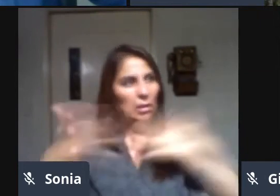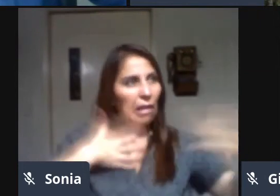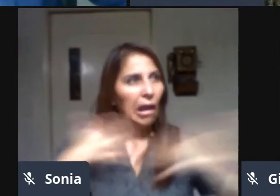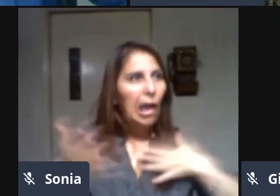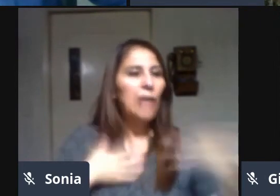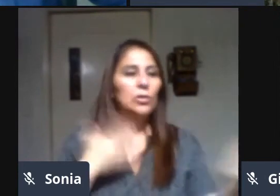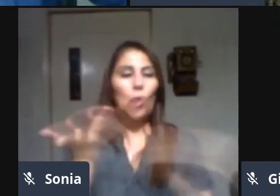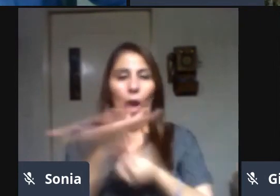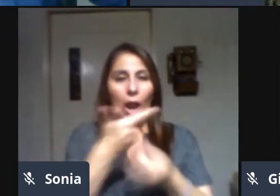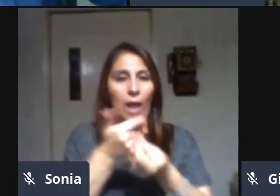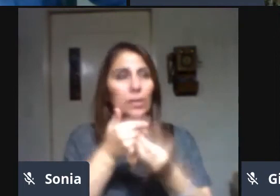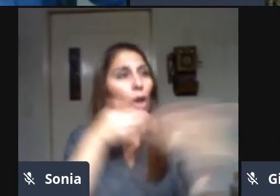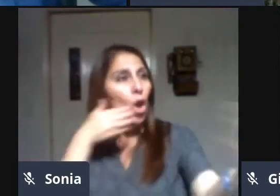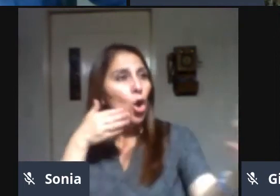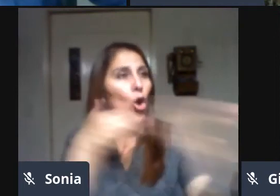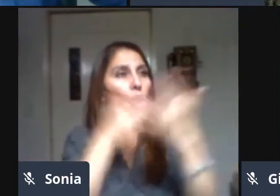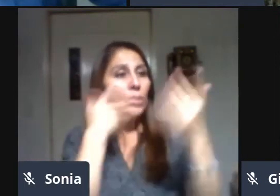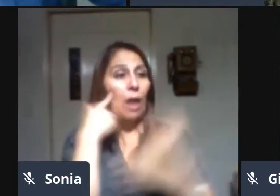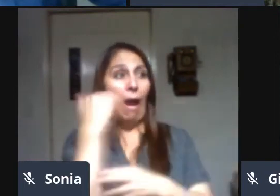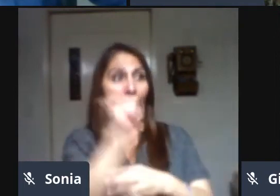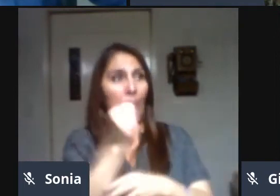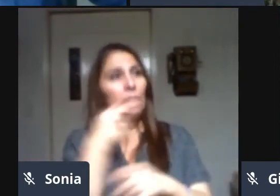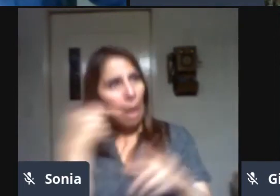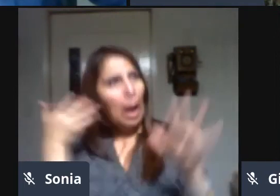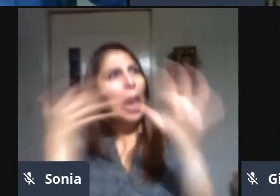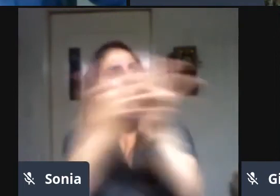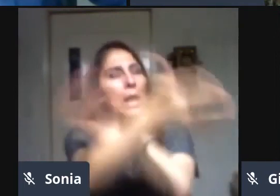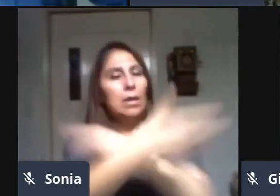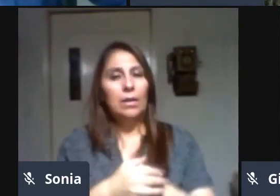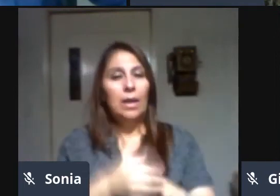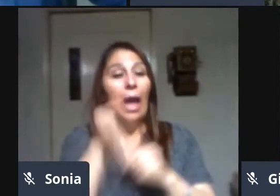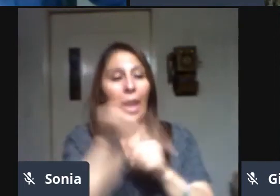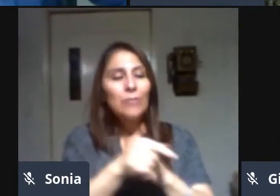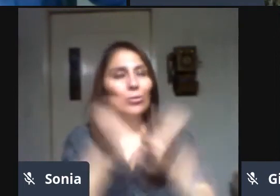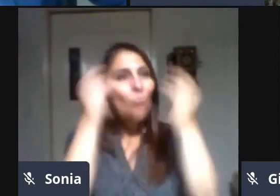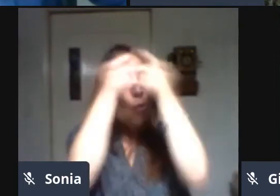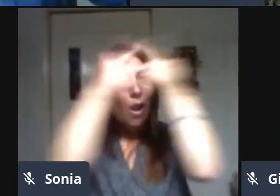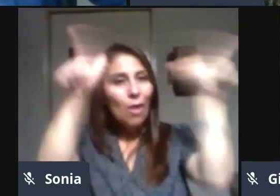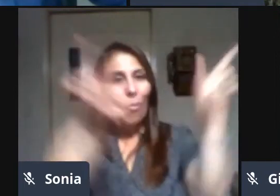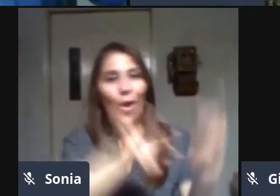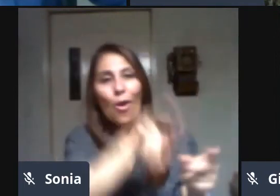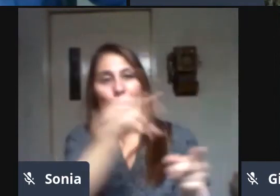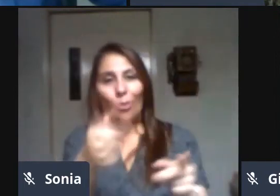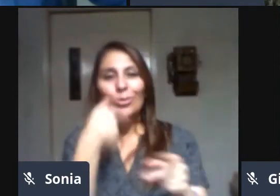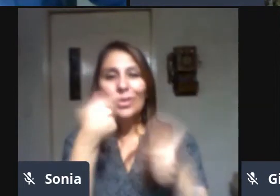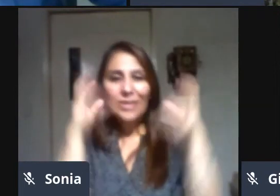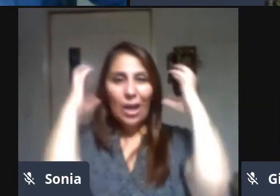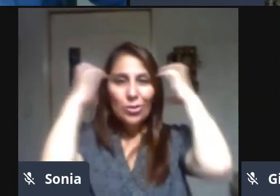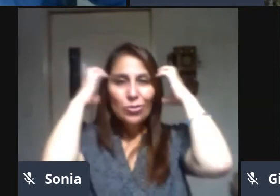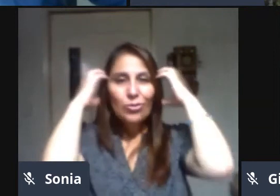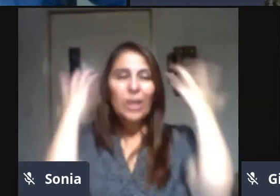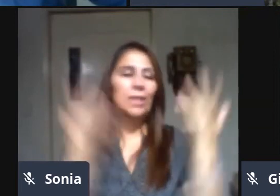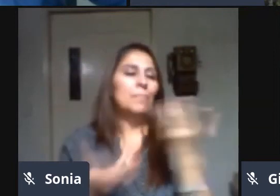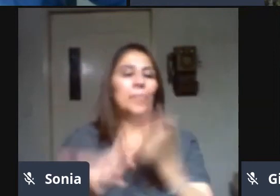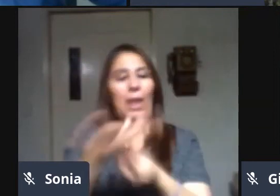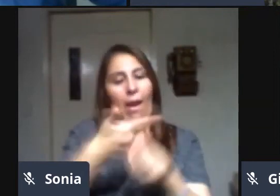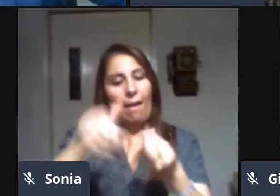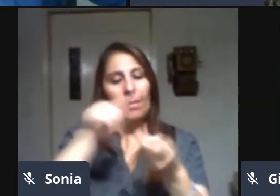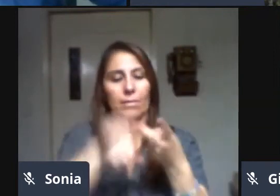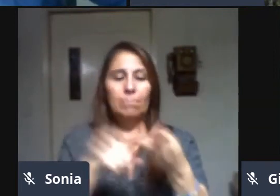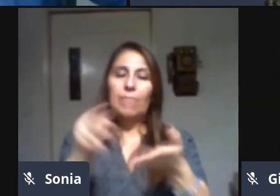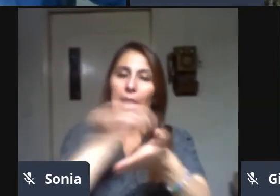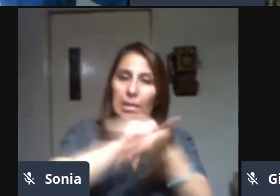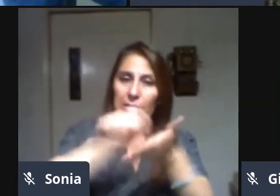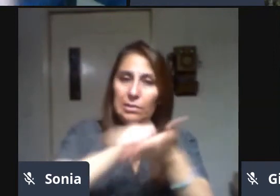contra de las mujeres entonces ahí hay otro lenguaje que también era lo que nos decía yo año es el arte en la escritura nos preguntaban